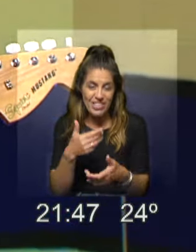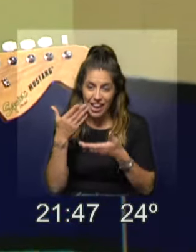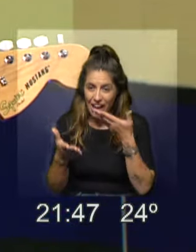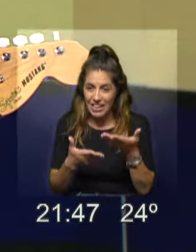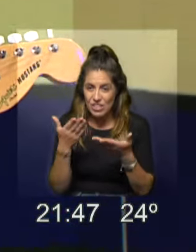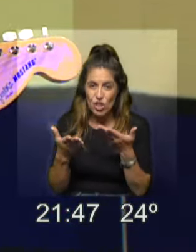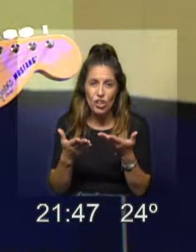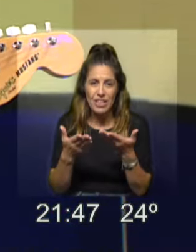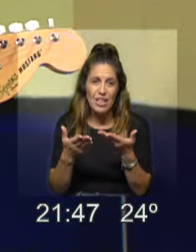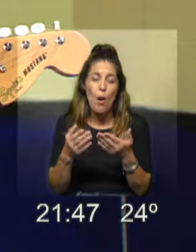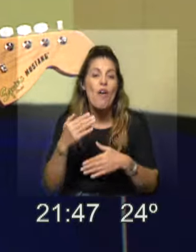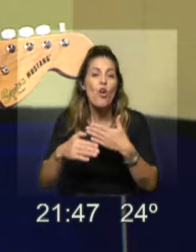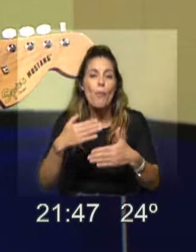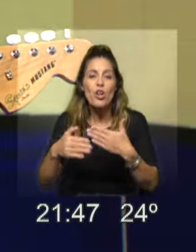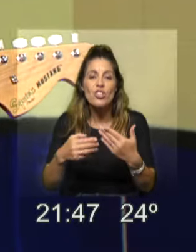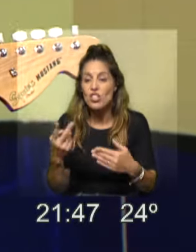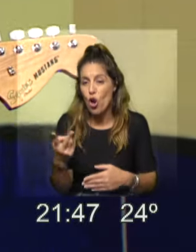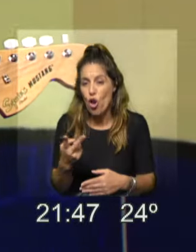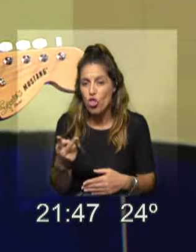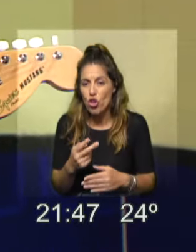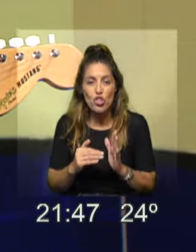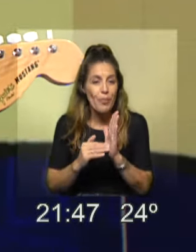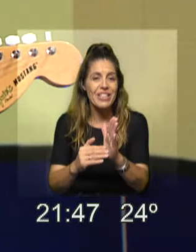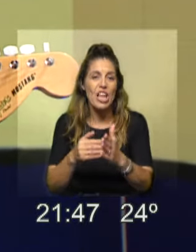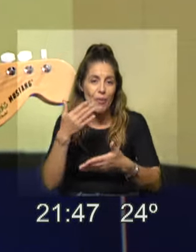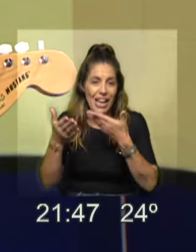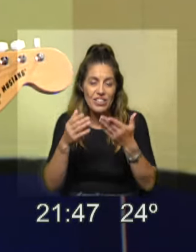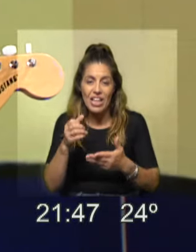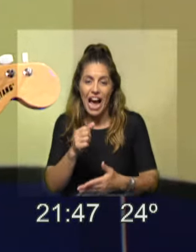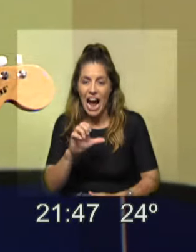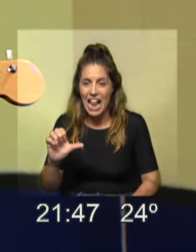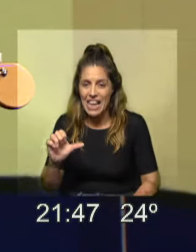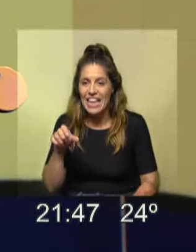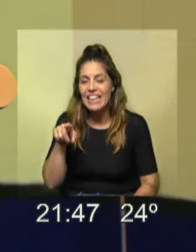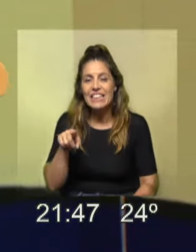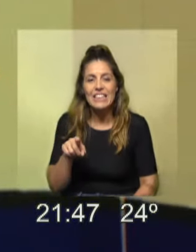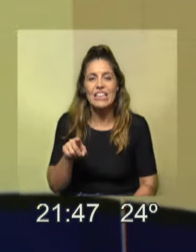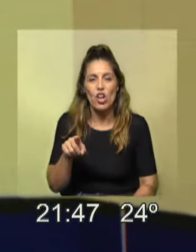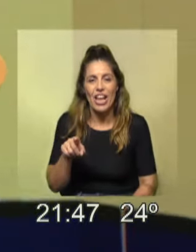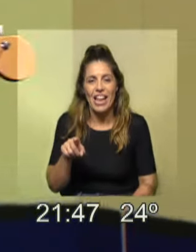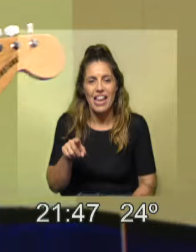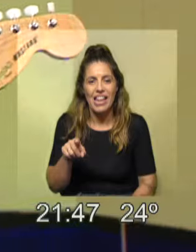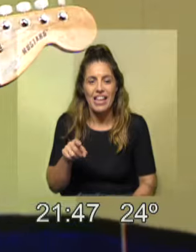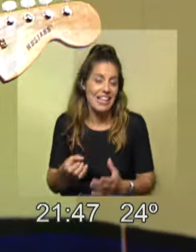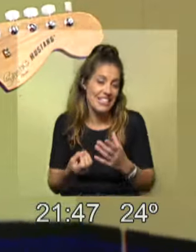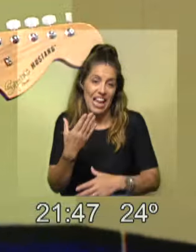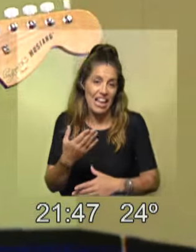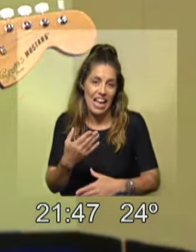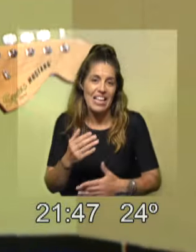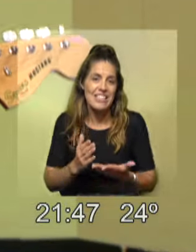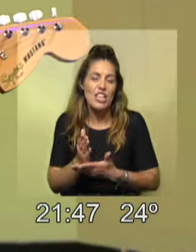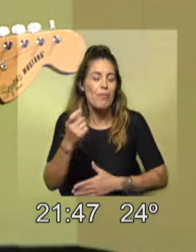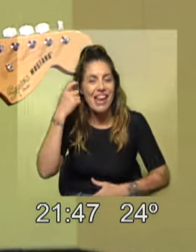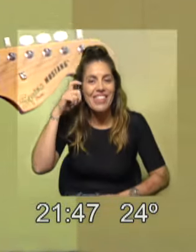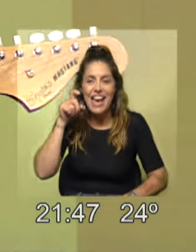canciones, pero fue un proceso de hacerlo los dos, de yo presentarle las canciones a Ale y después de ahí que salga lo que salga. Siempre fue la idea,